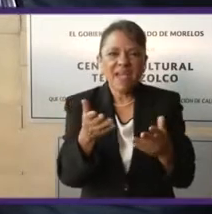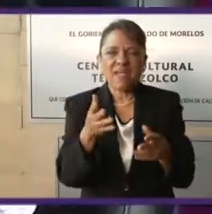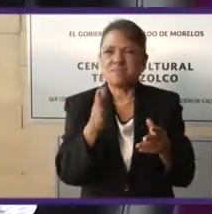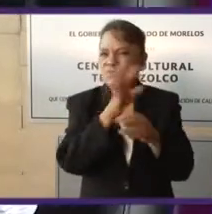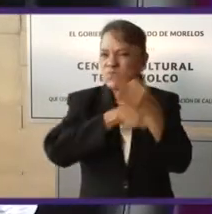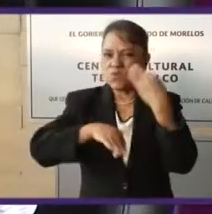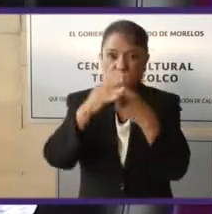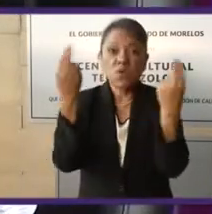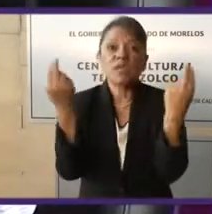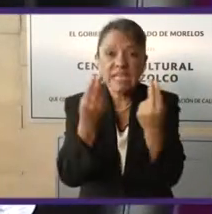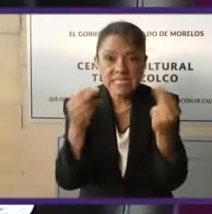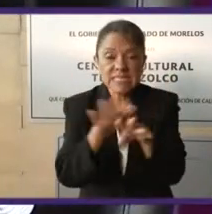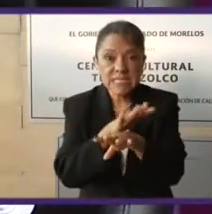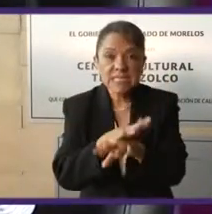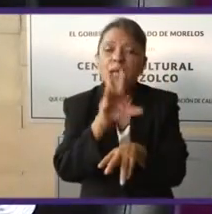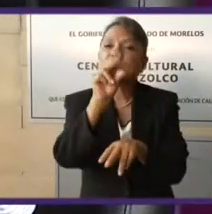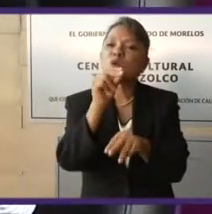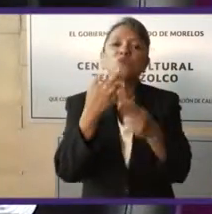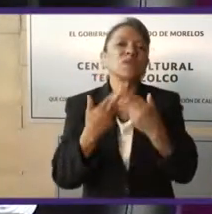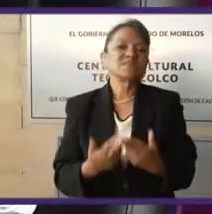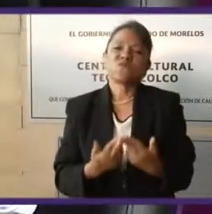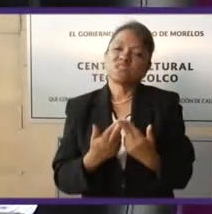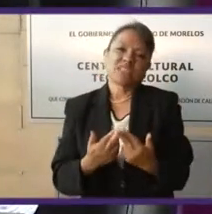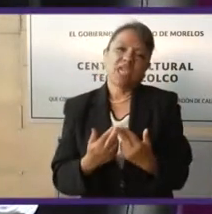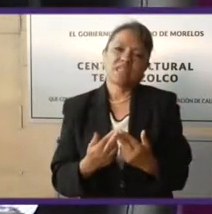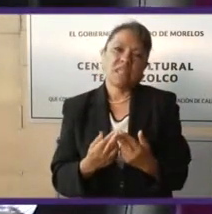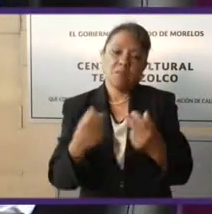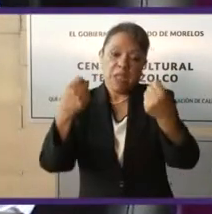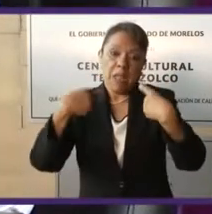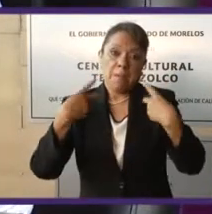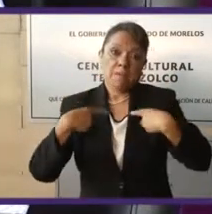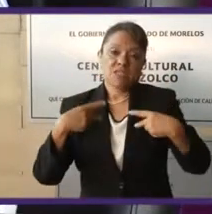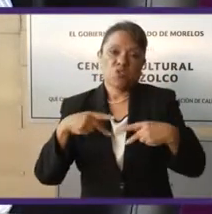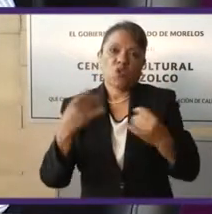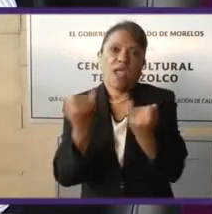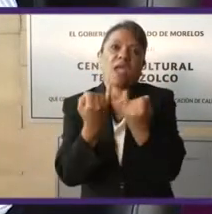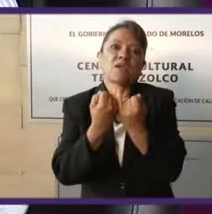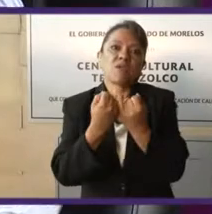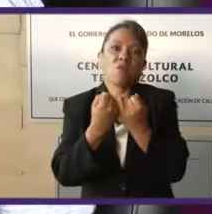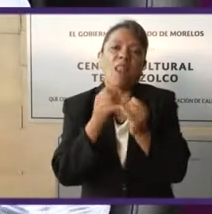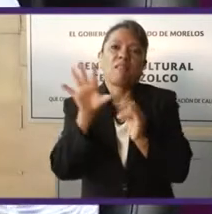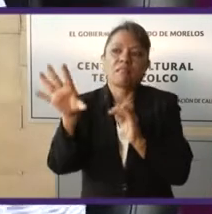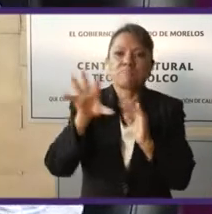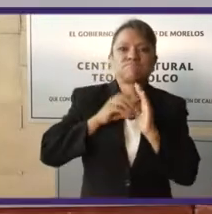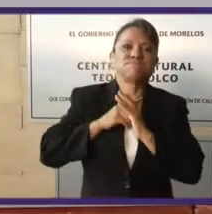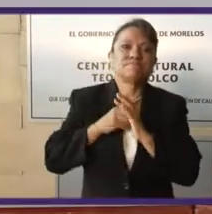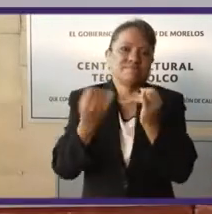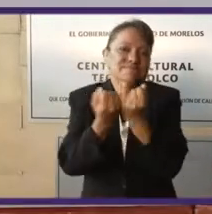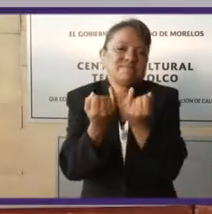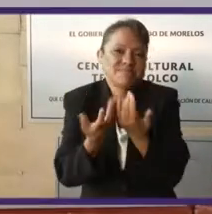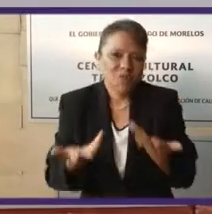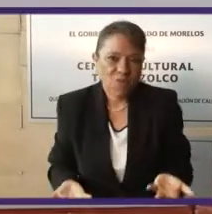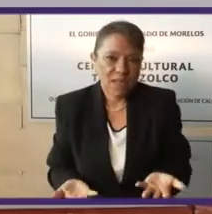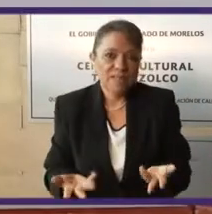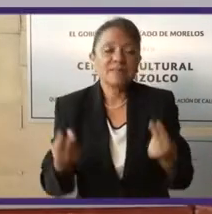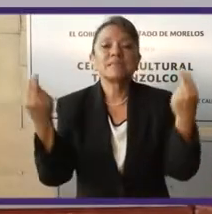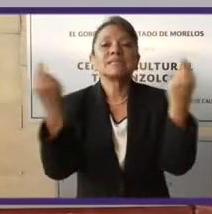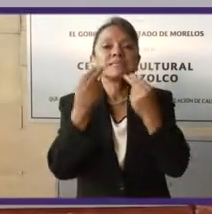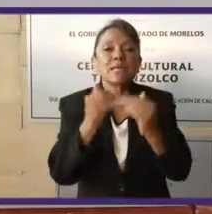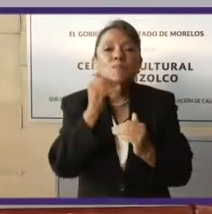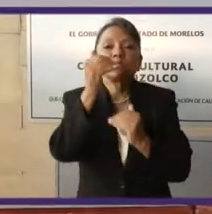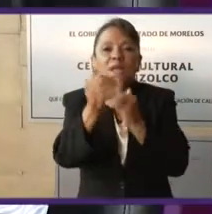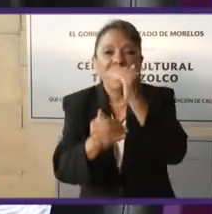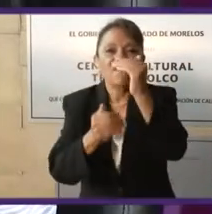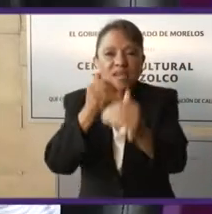democracia, pero no es suficiente. No es suficiente. Tenemos que avanzar en